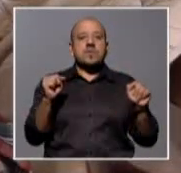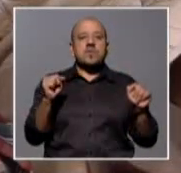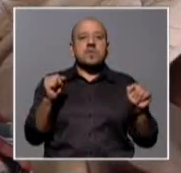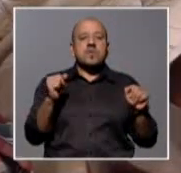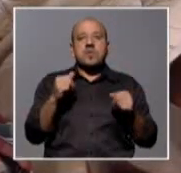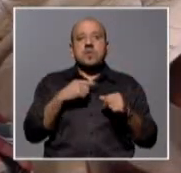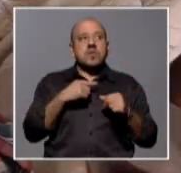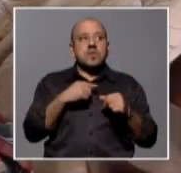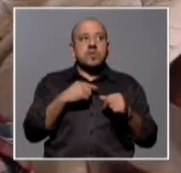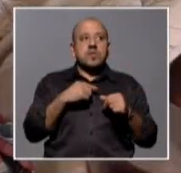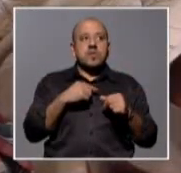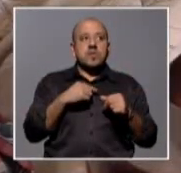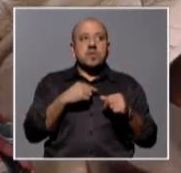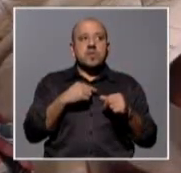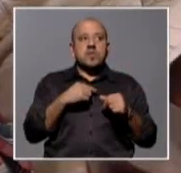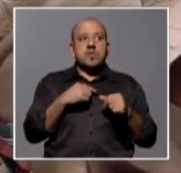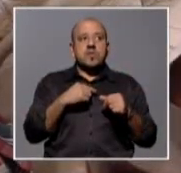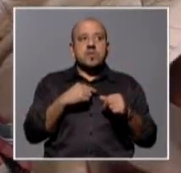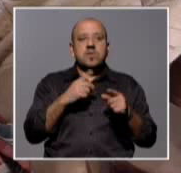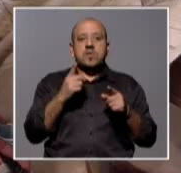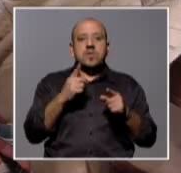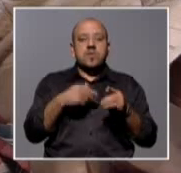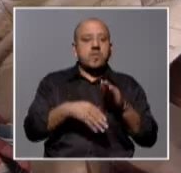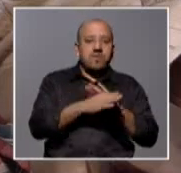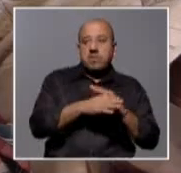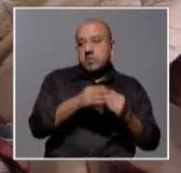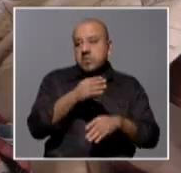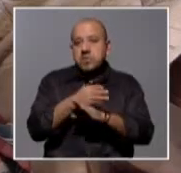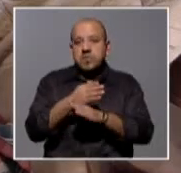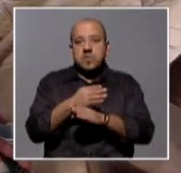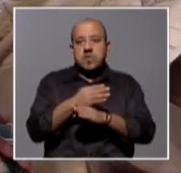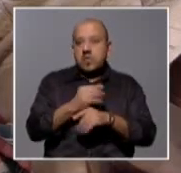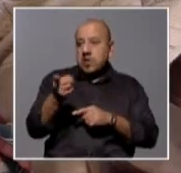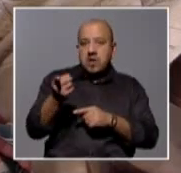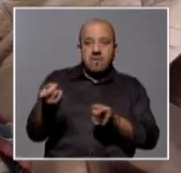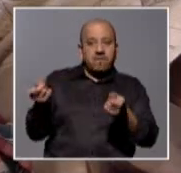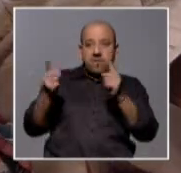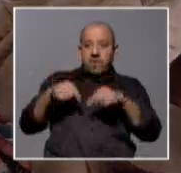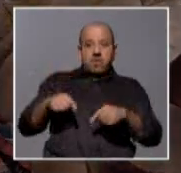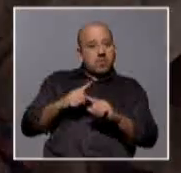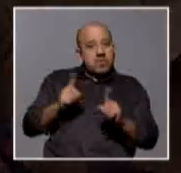nos fuimos cada uno para el lugar que tenía que ir y él no volvió.